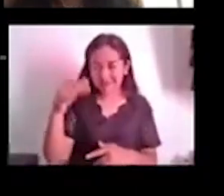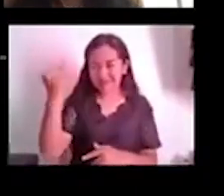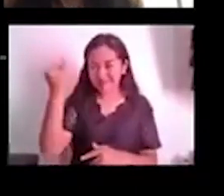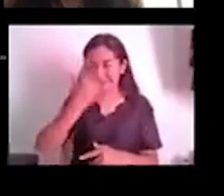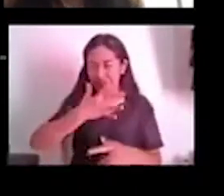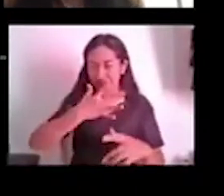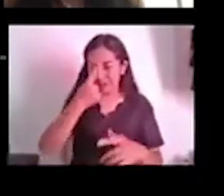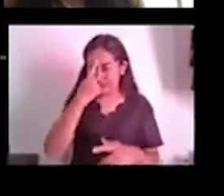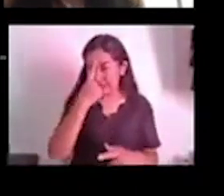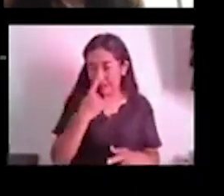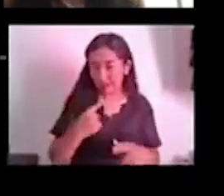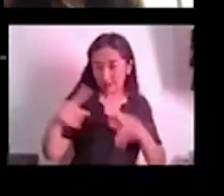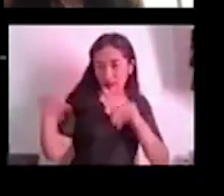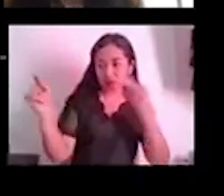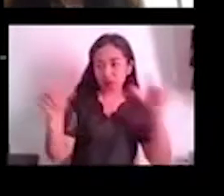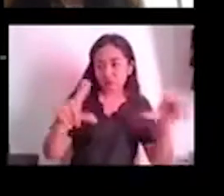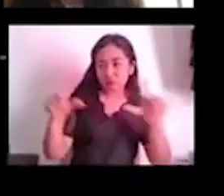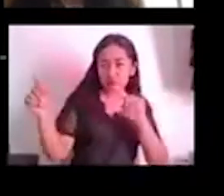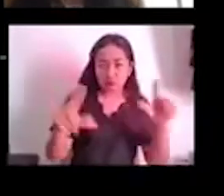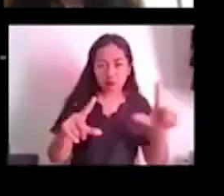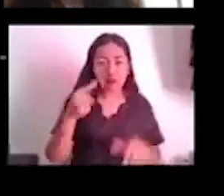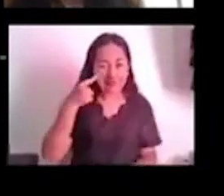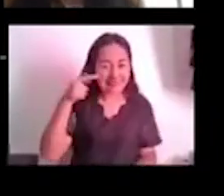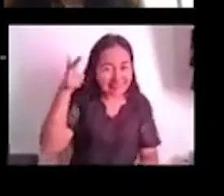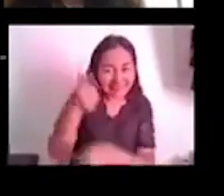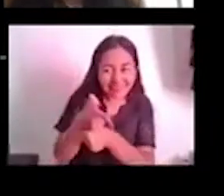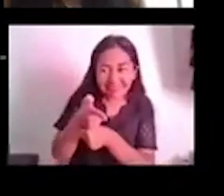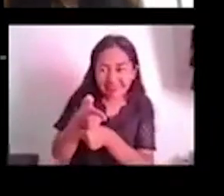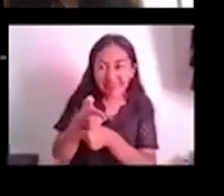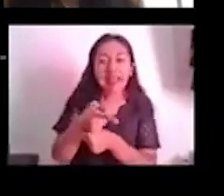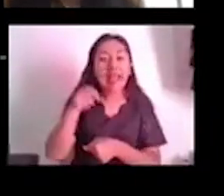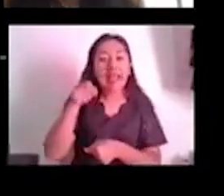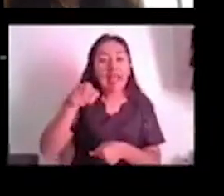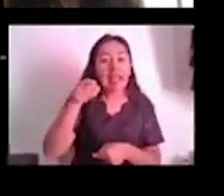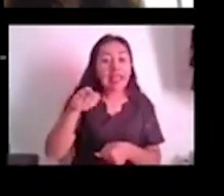favor. Aquí está México, el